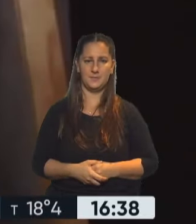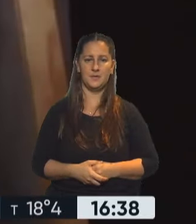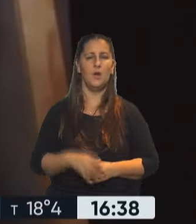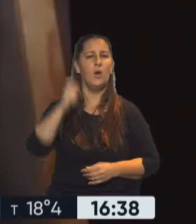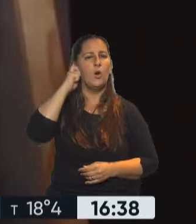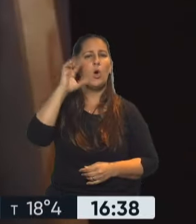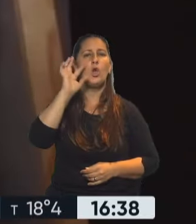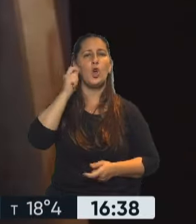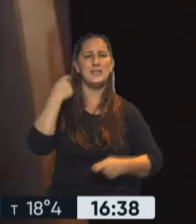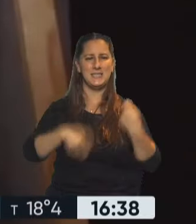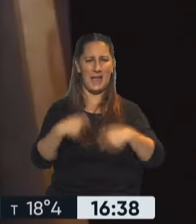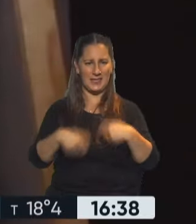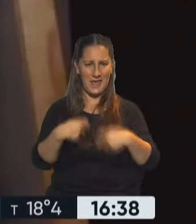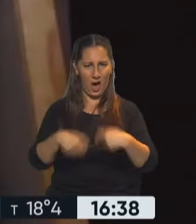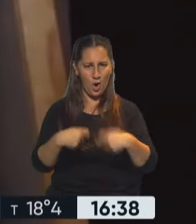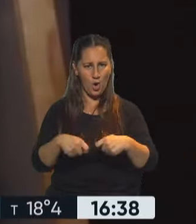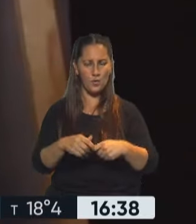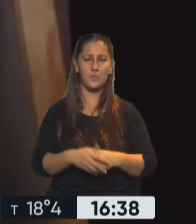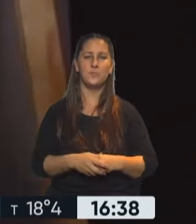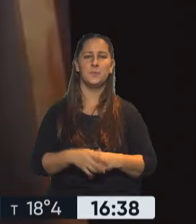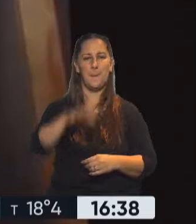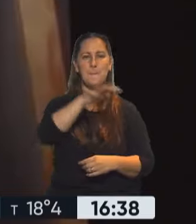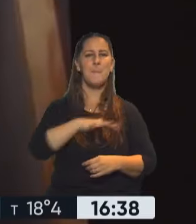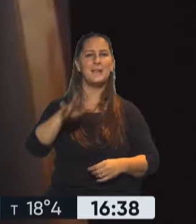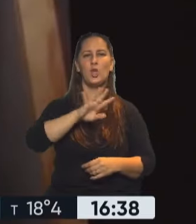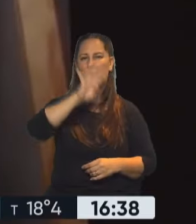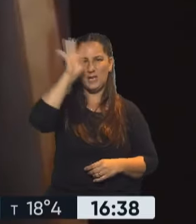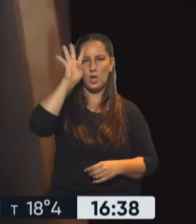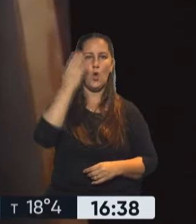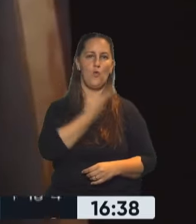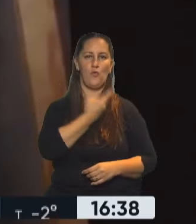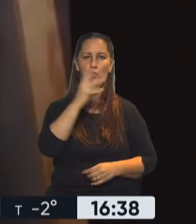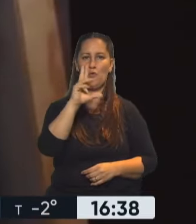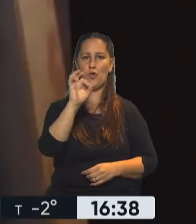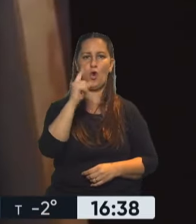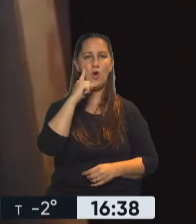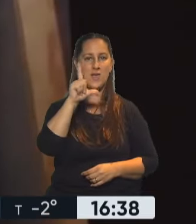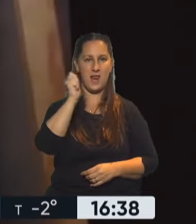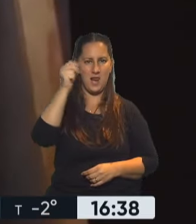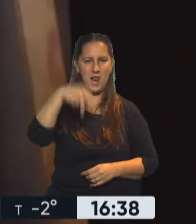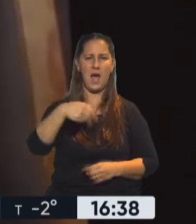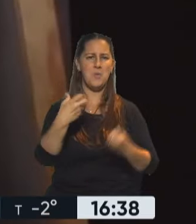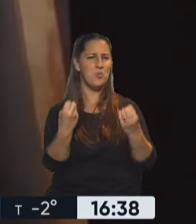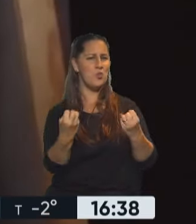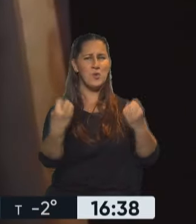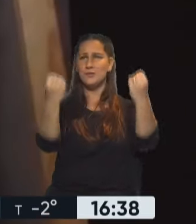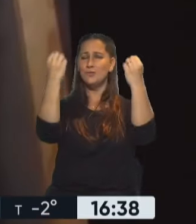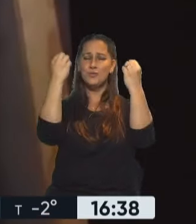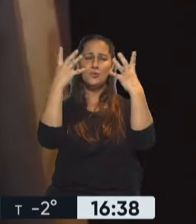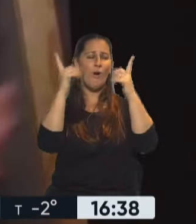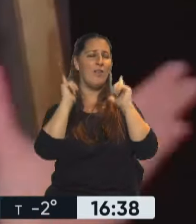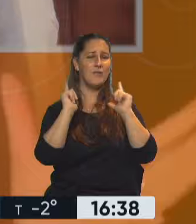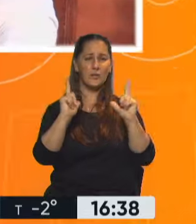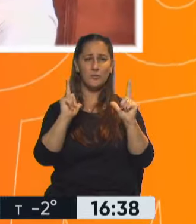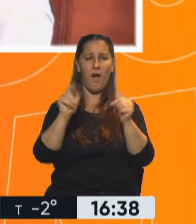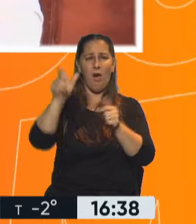Goico en Santiago del Estero, está Goico en el patio del Indio Froilán, la está pasando bien, al solcito, disfrutando,